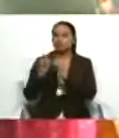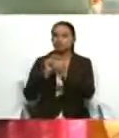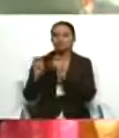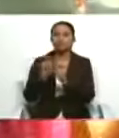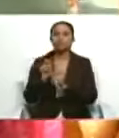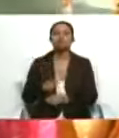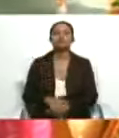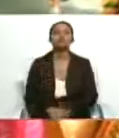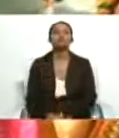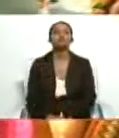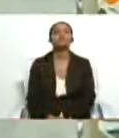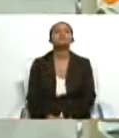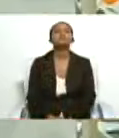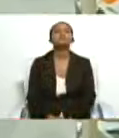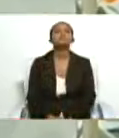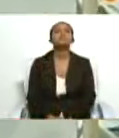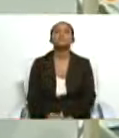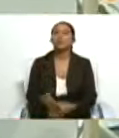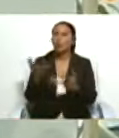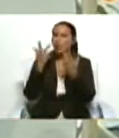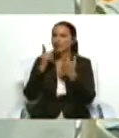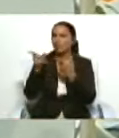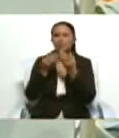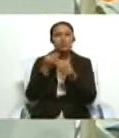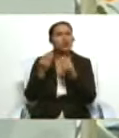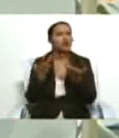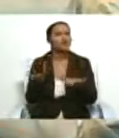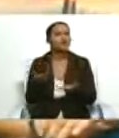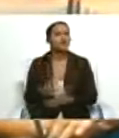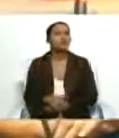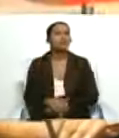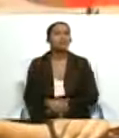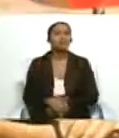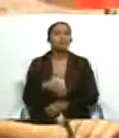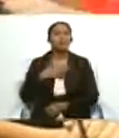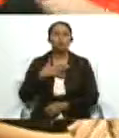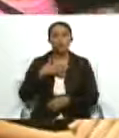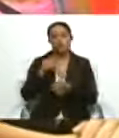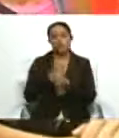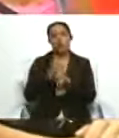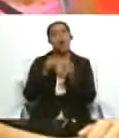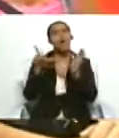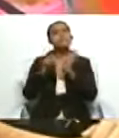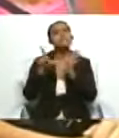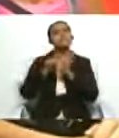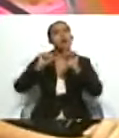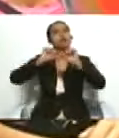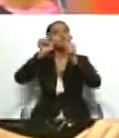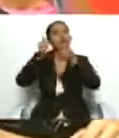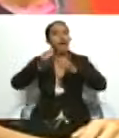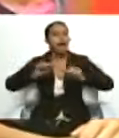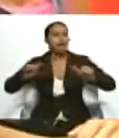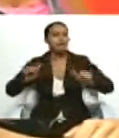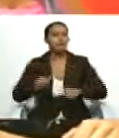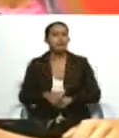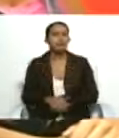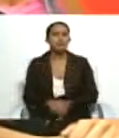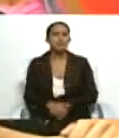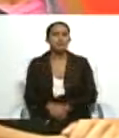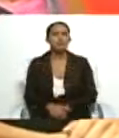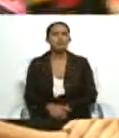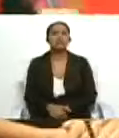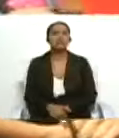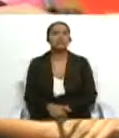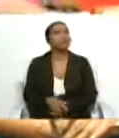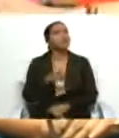Mosqueda. Cuéntame, ¿a qué te dedicas? Trabajo para un liceo de arte. ¿Qué se siente formar parte del arte y la